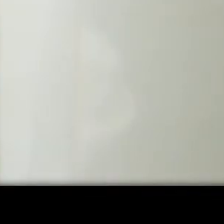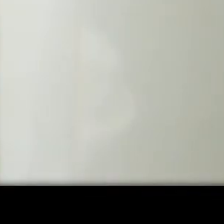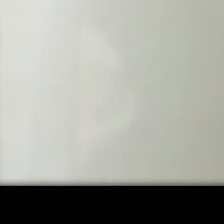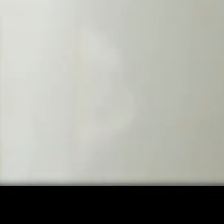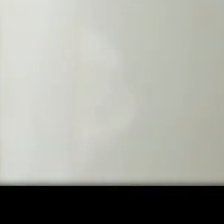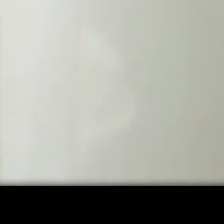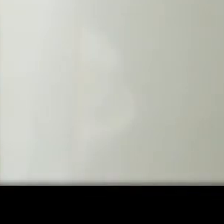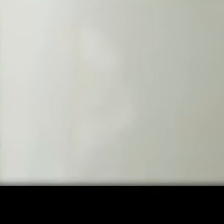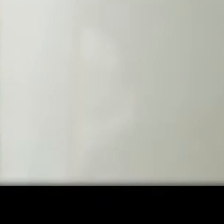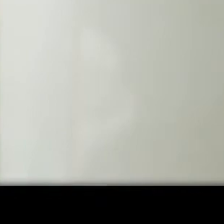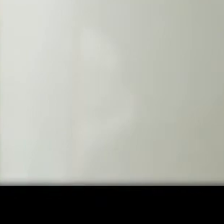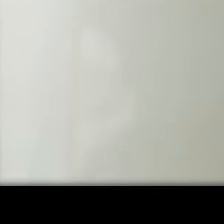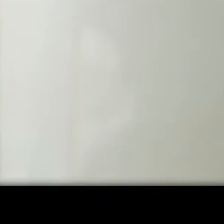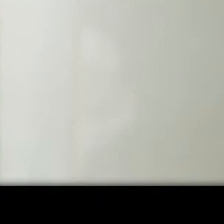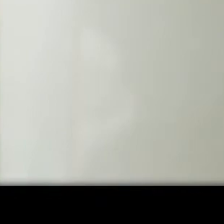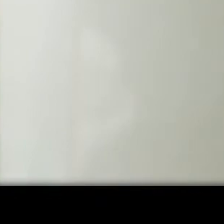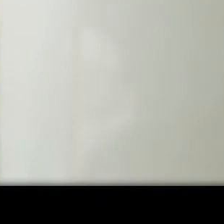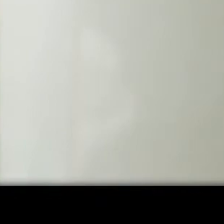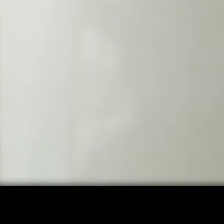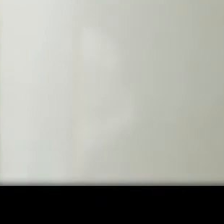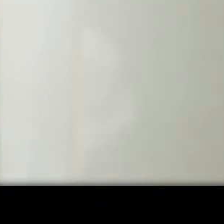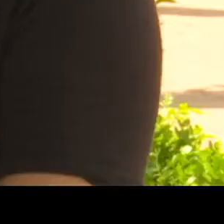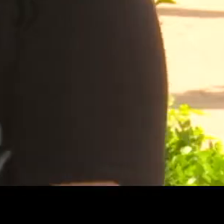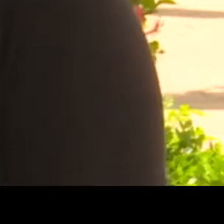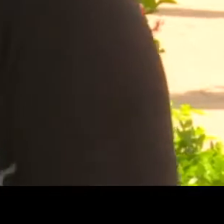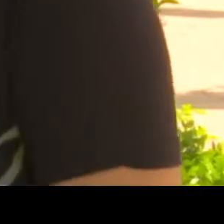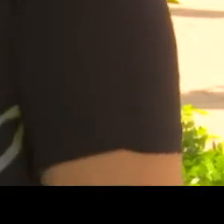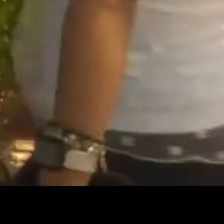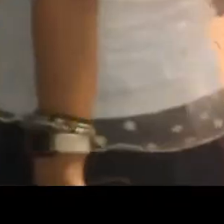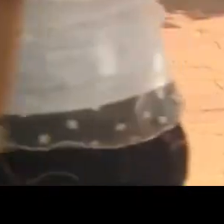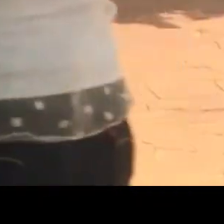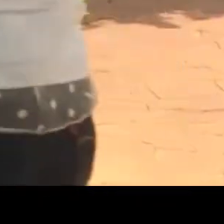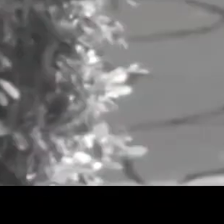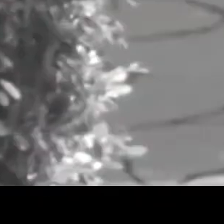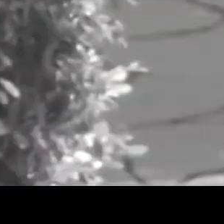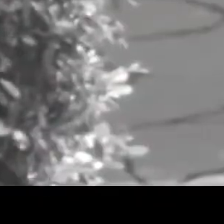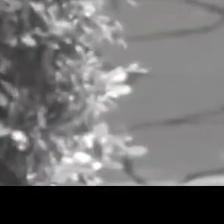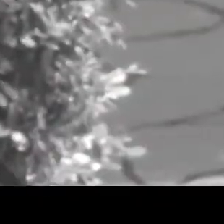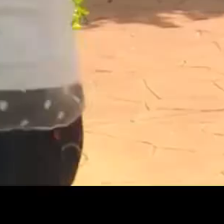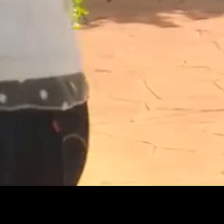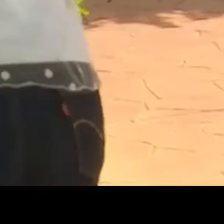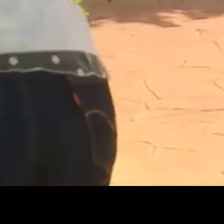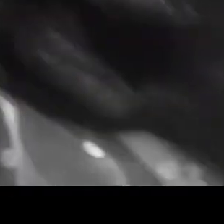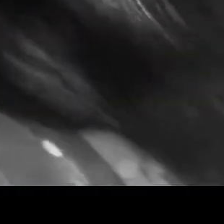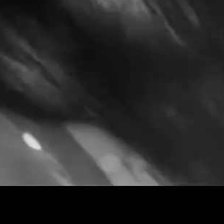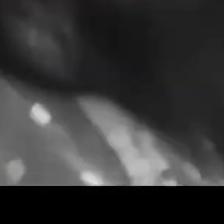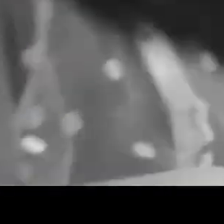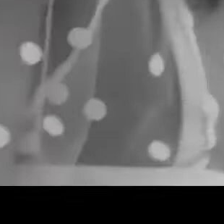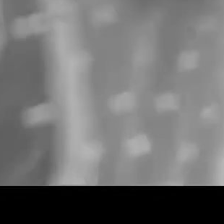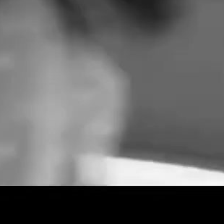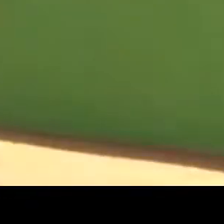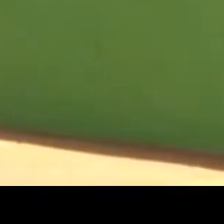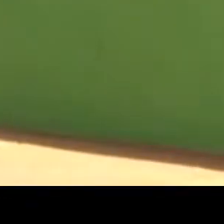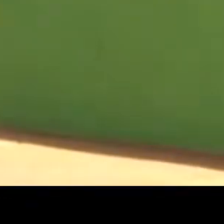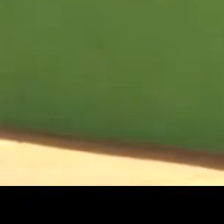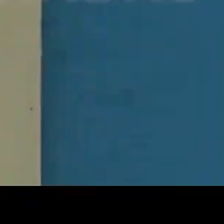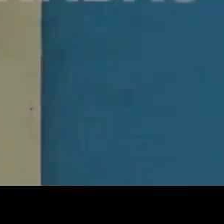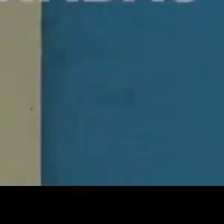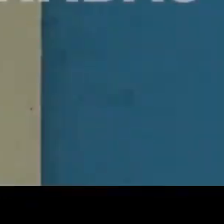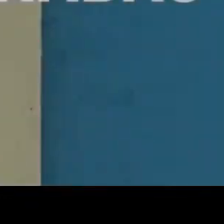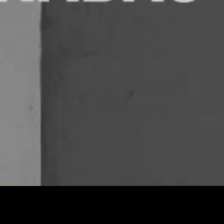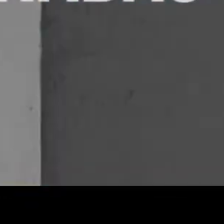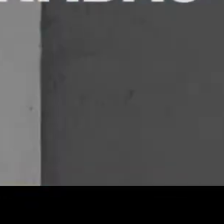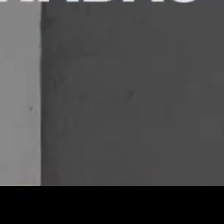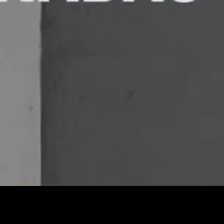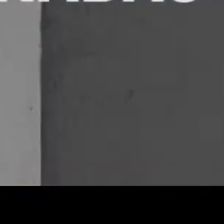enfermedades como la transmitida por el coronavirus las enfermedades respiratorias se propagan de persona a persona y